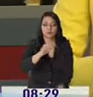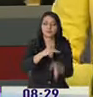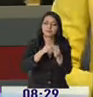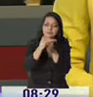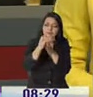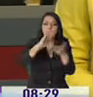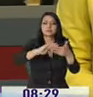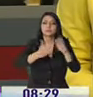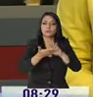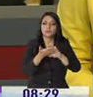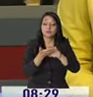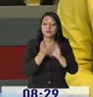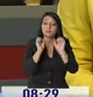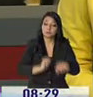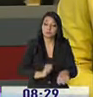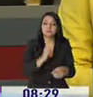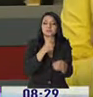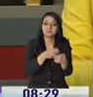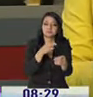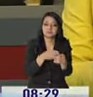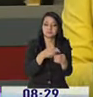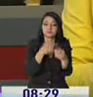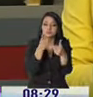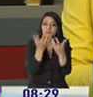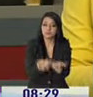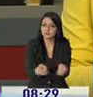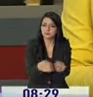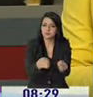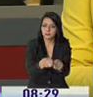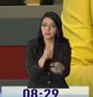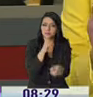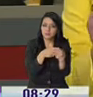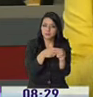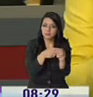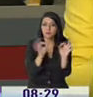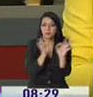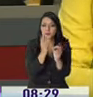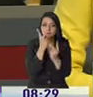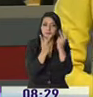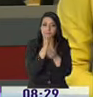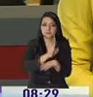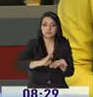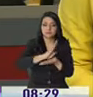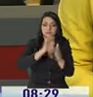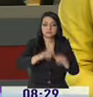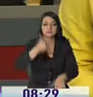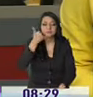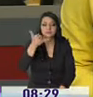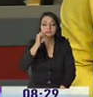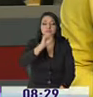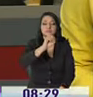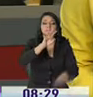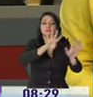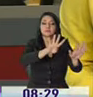formar parte de nuestros reportajes. Si usted quiere formar parte de este proyecto, no olvide comunicarse al